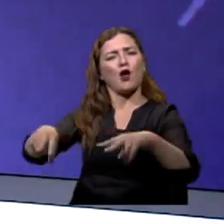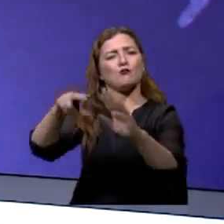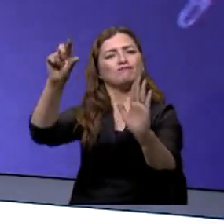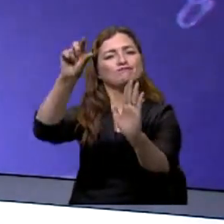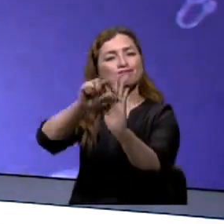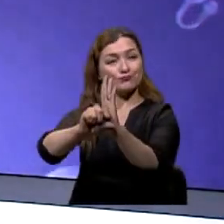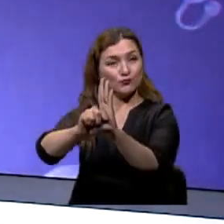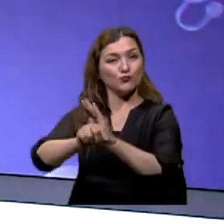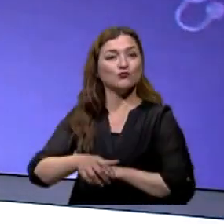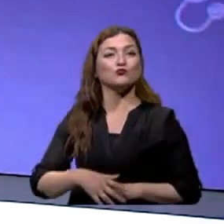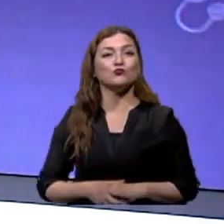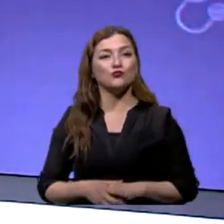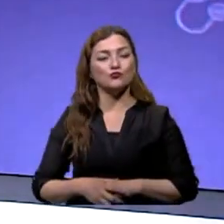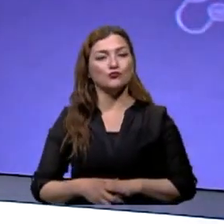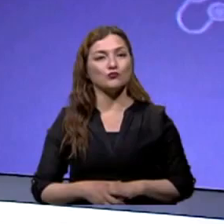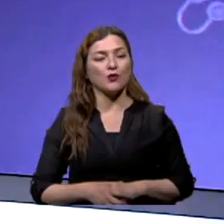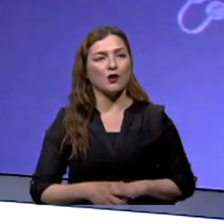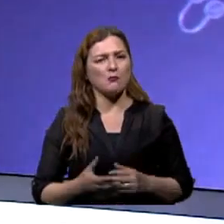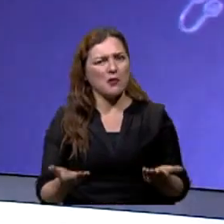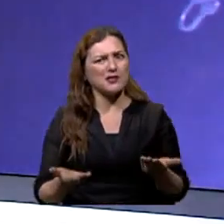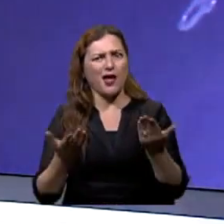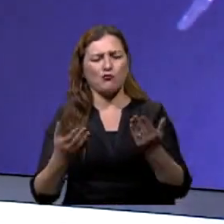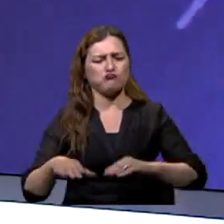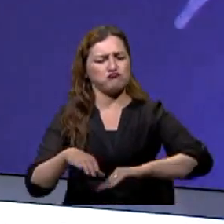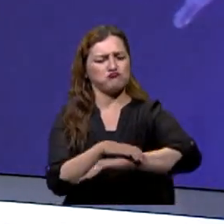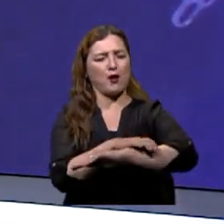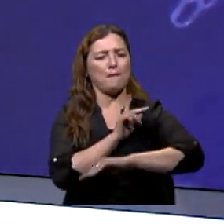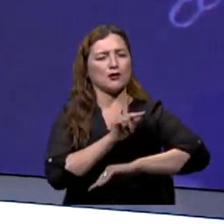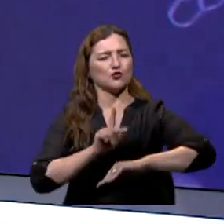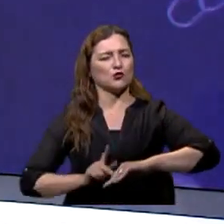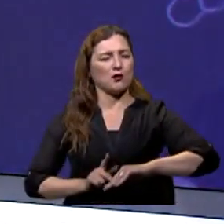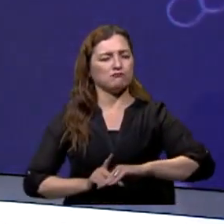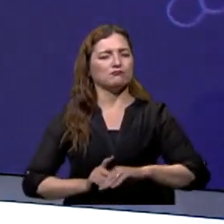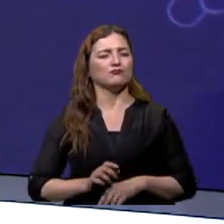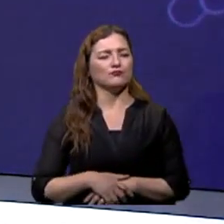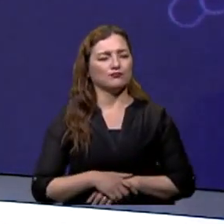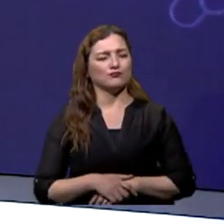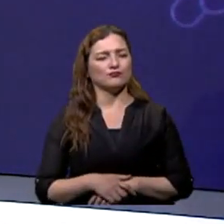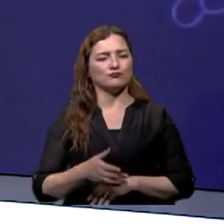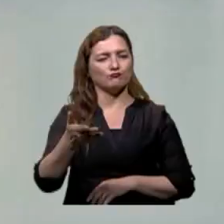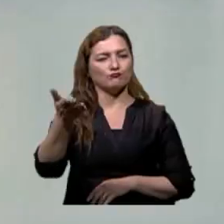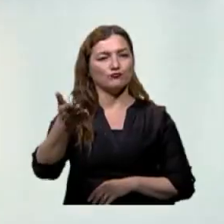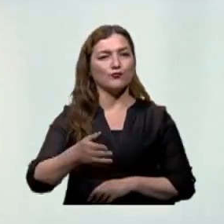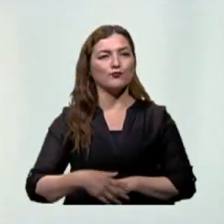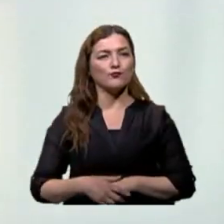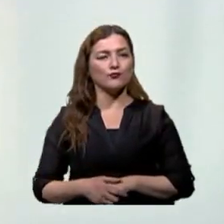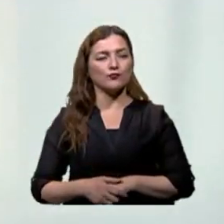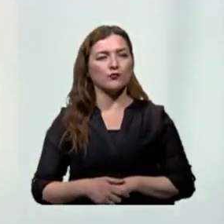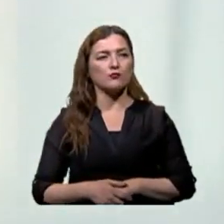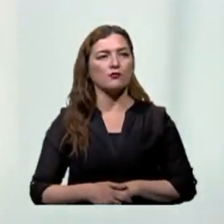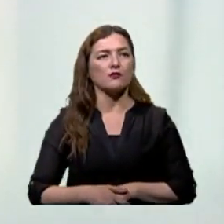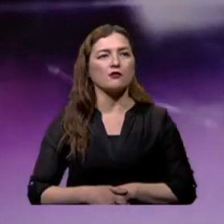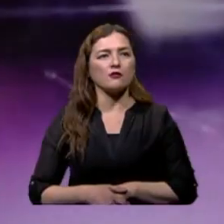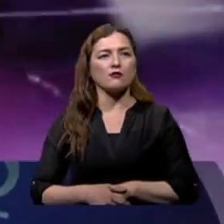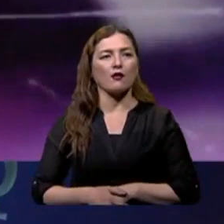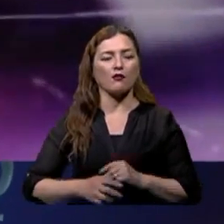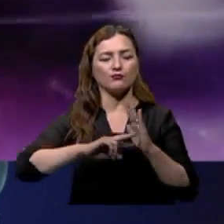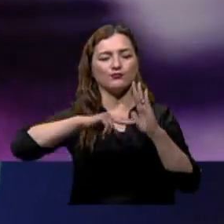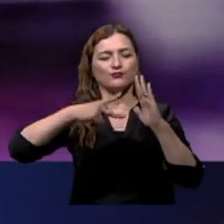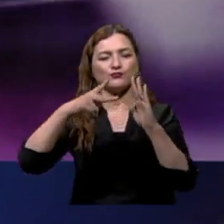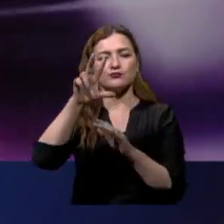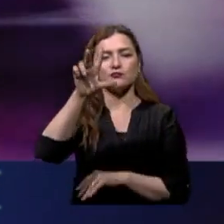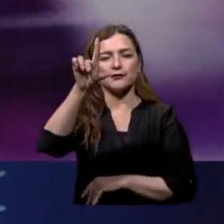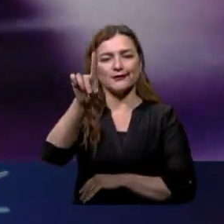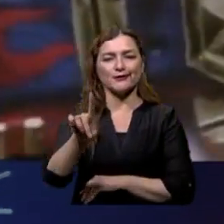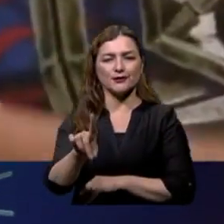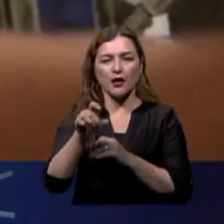menor costo, más liviano y personalizadas. Veamos en el siguiente video. La tecnología en 3D tiene